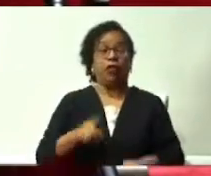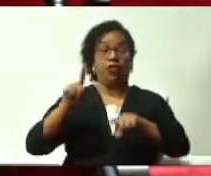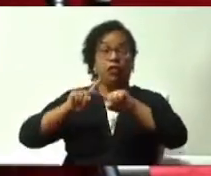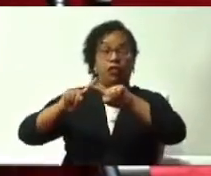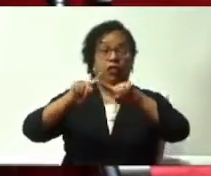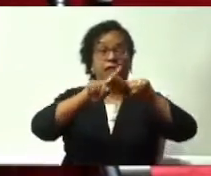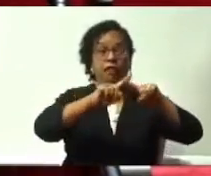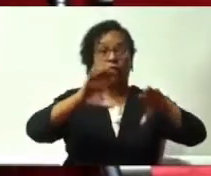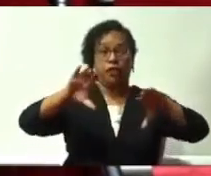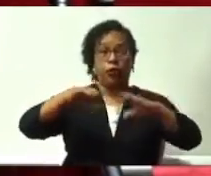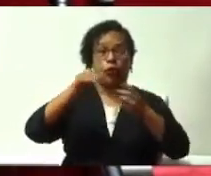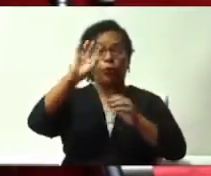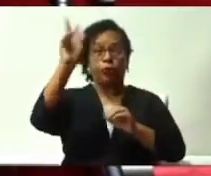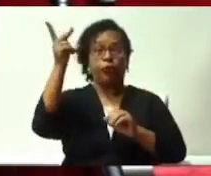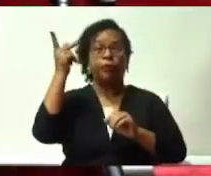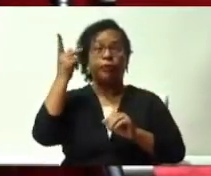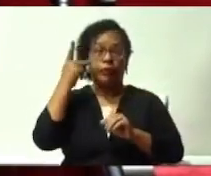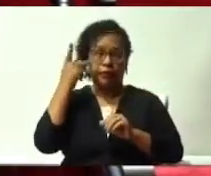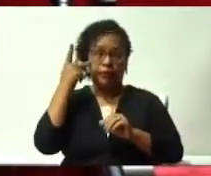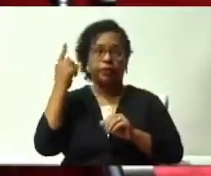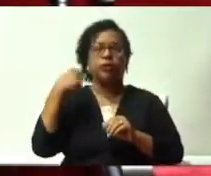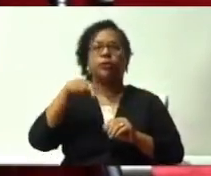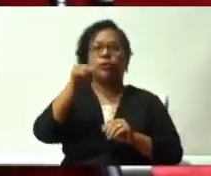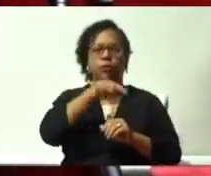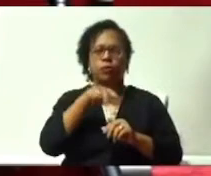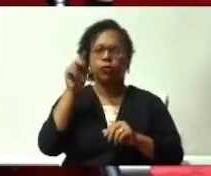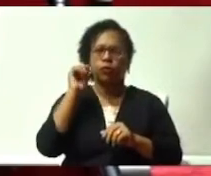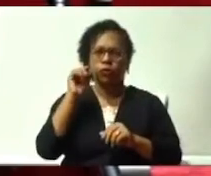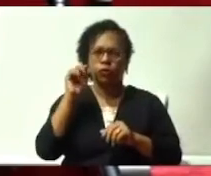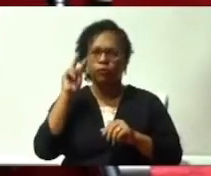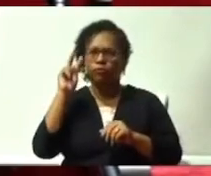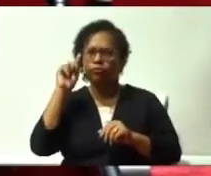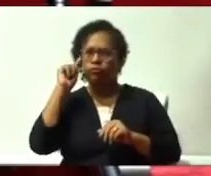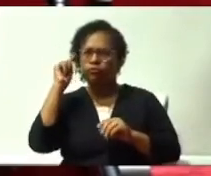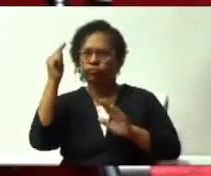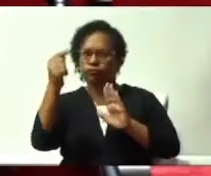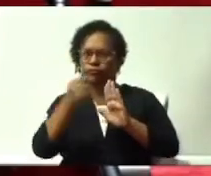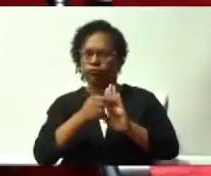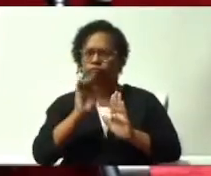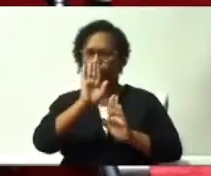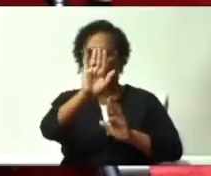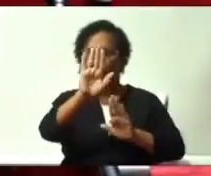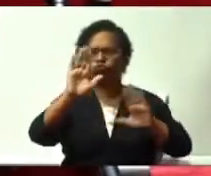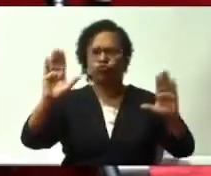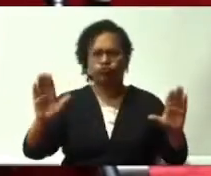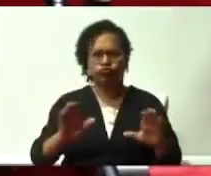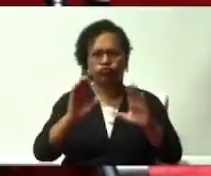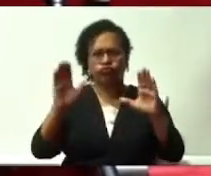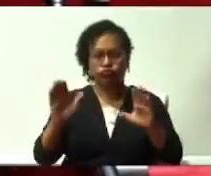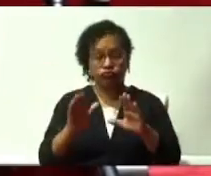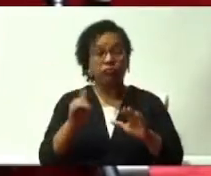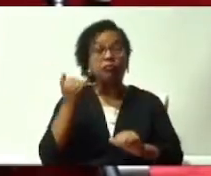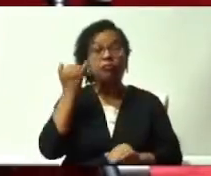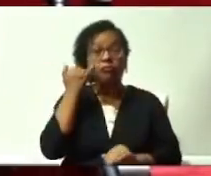atribuirse poderes a través de los organismos facultados por la ley y los estatutos.